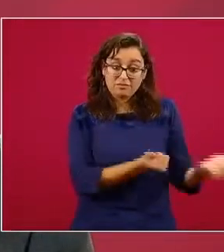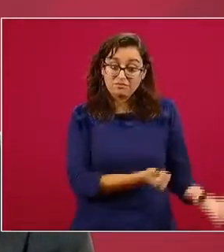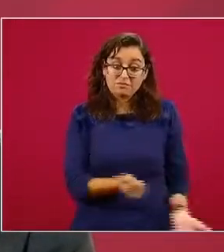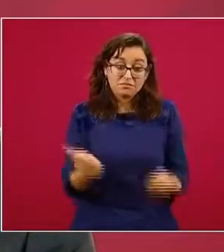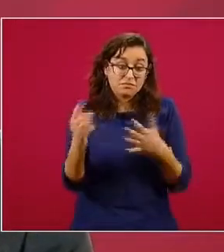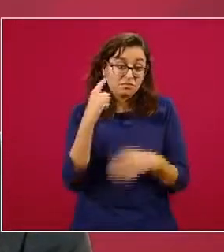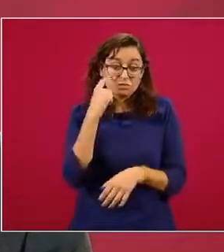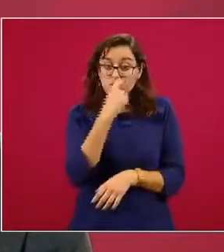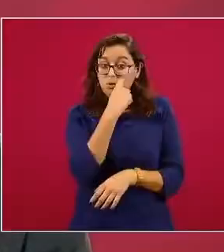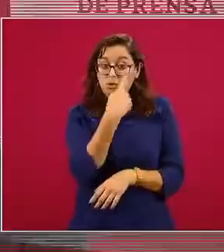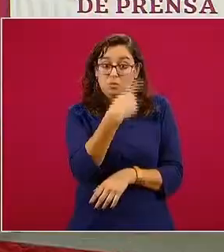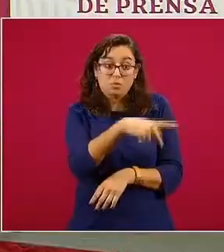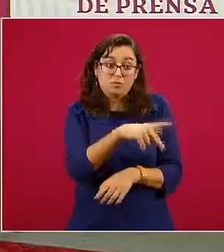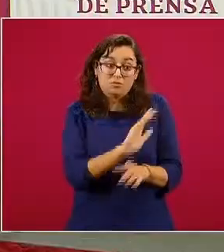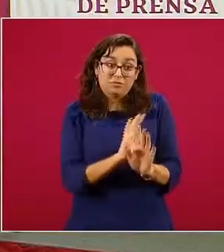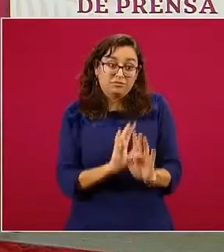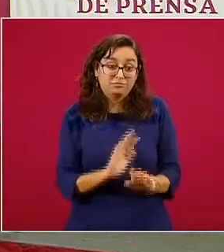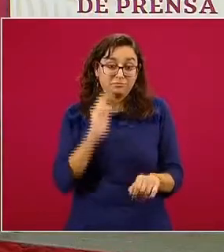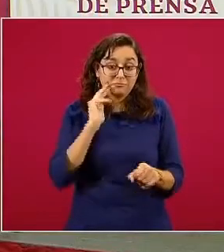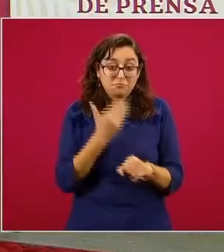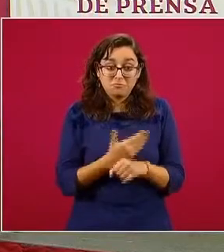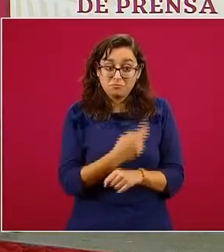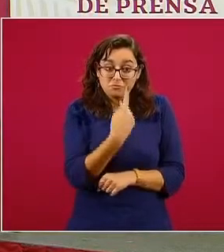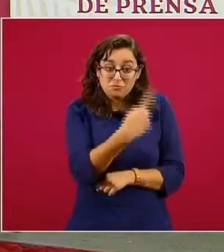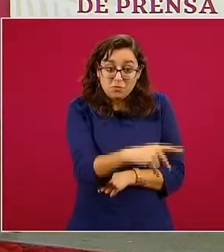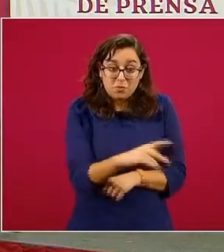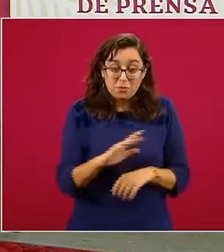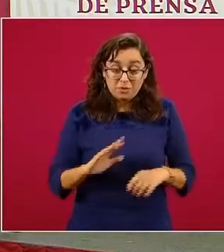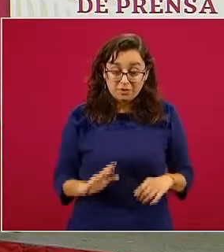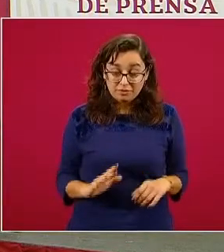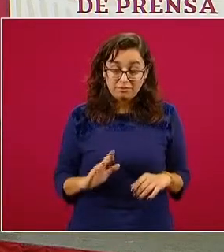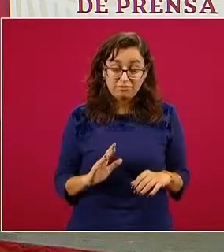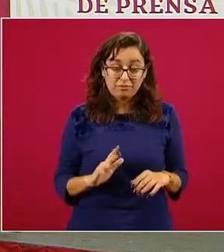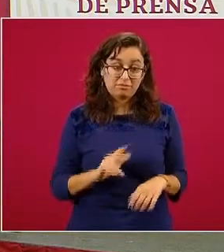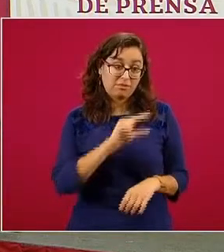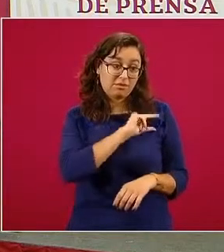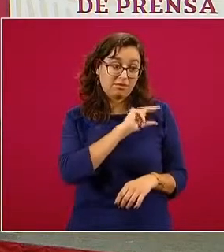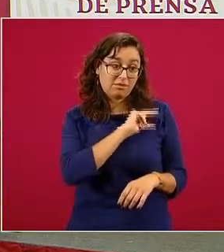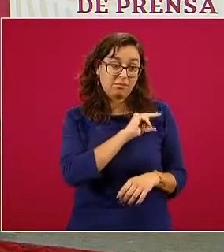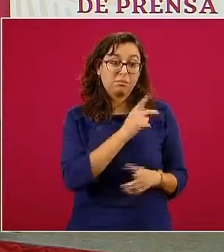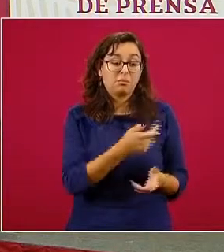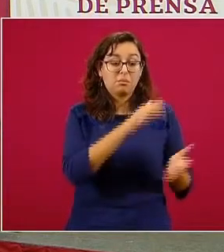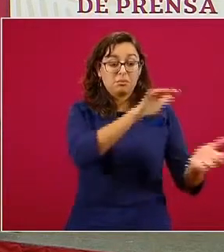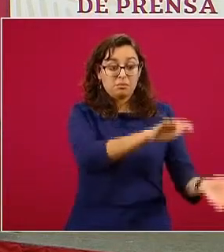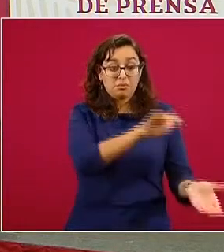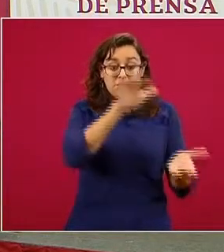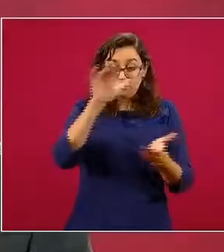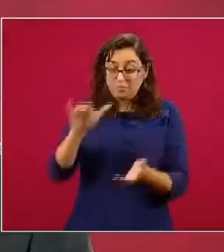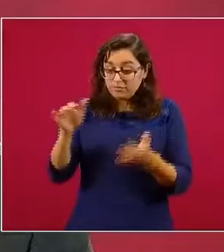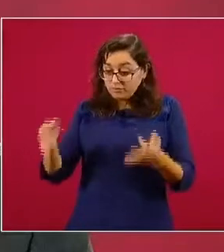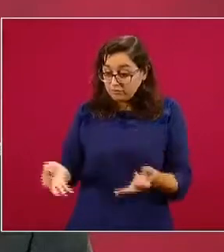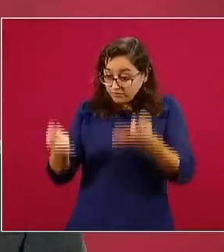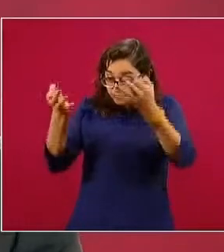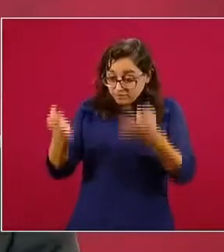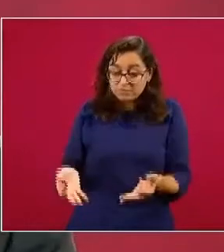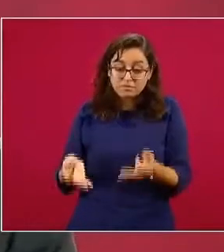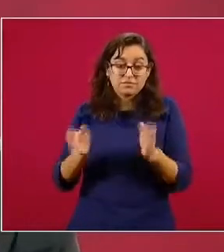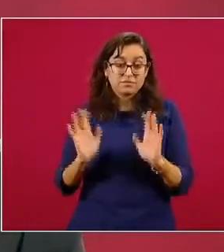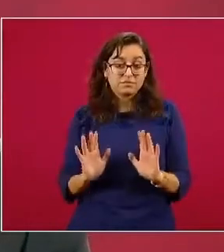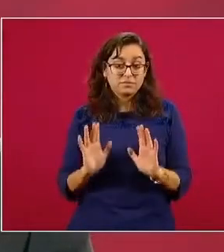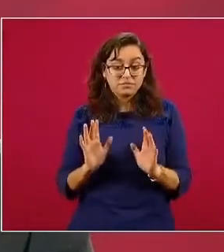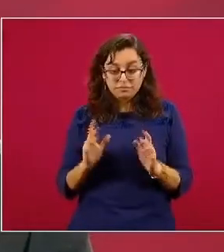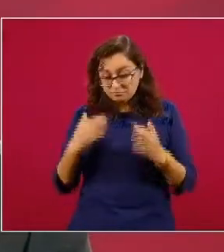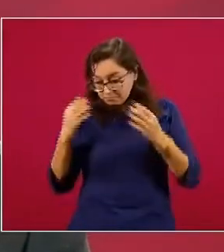conveniente. Es su responsabilidad, y la responsabilidad del proveedor privado es entregar un producto en buenas condiciones para